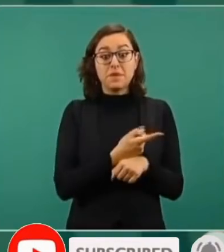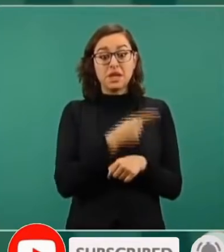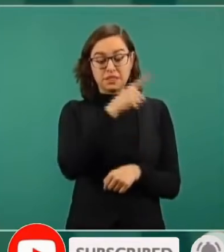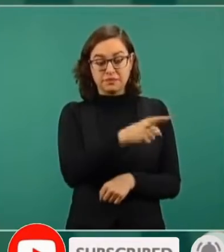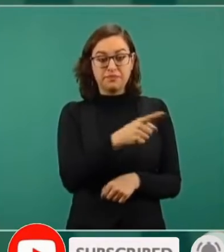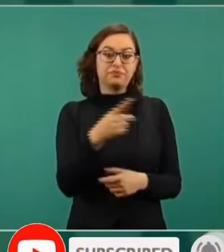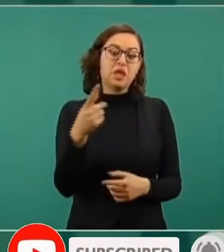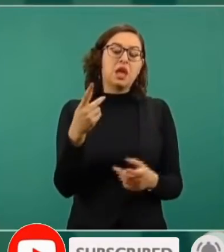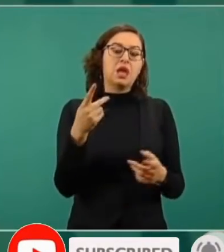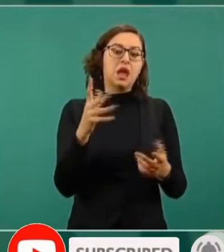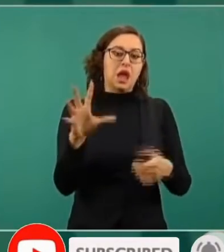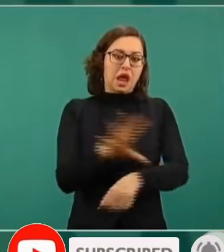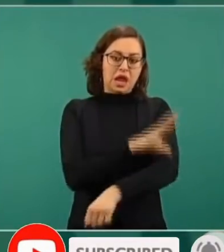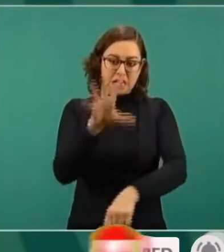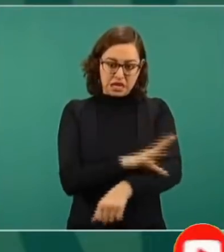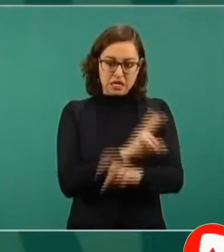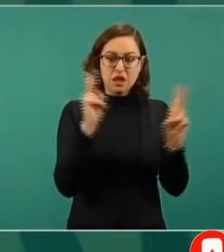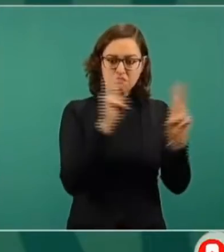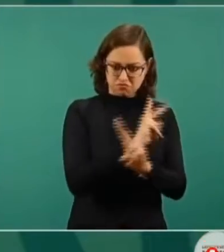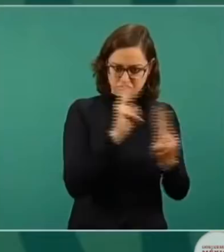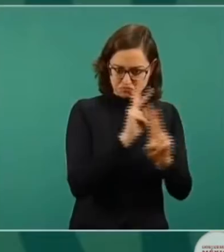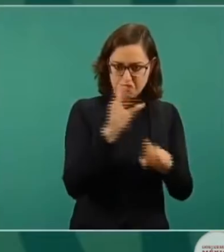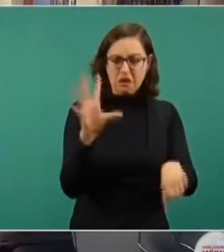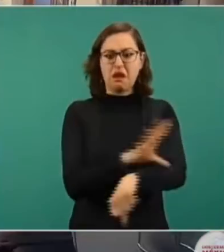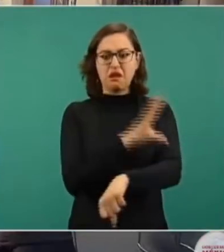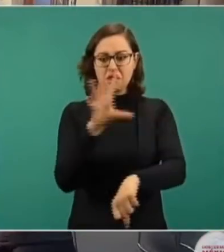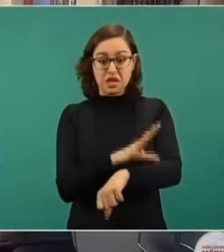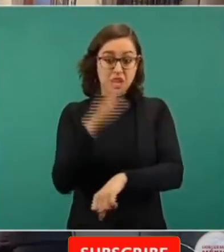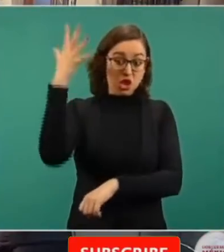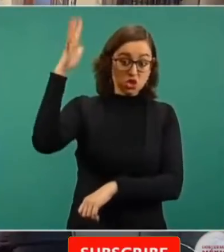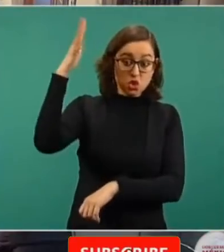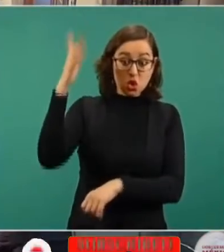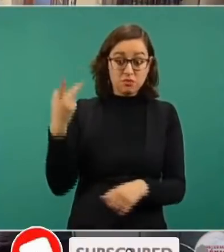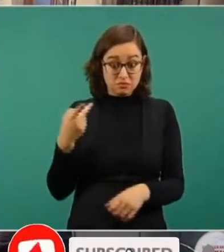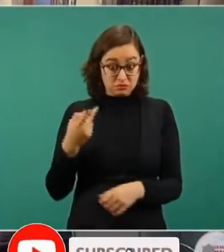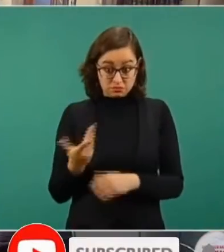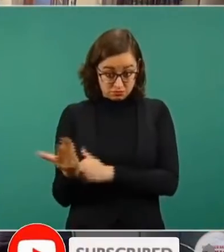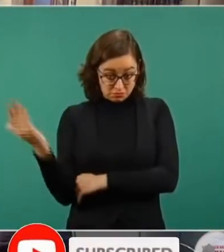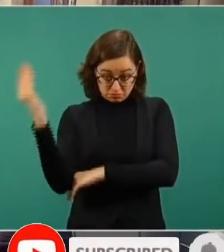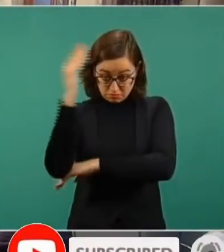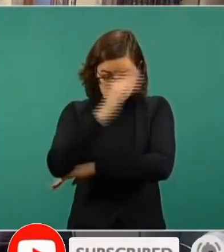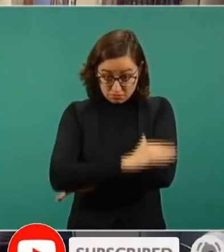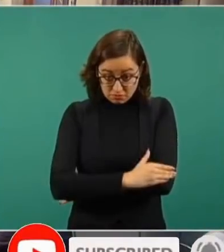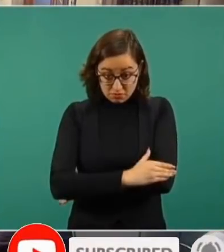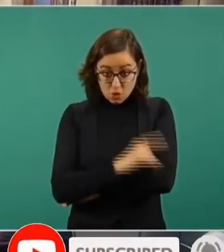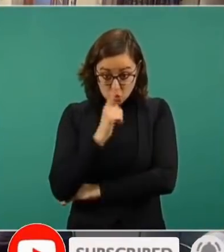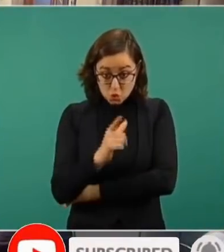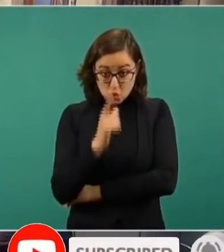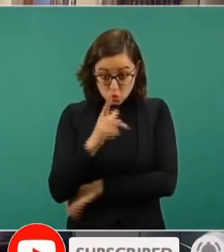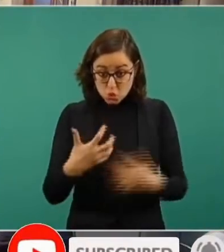solares, que significa la intermitencia un riesgo, un grave riesgo para